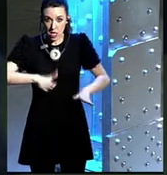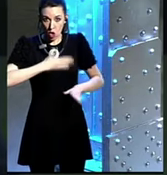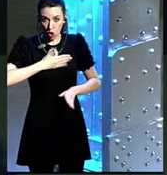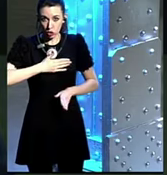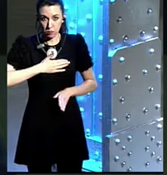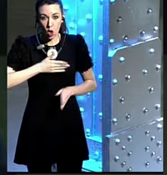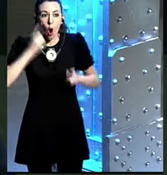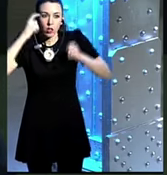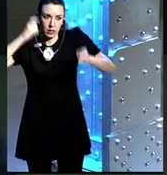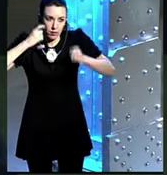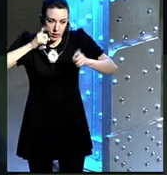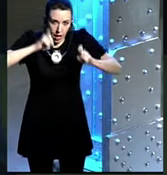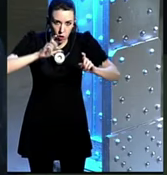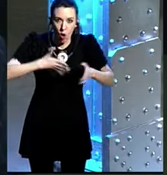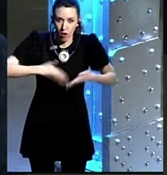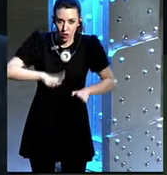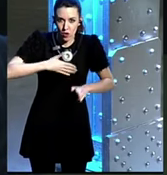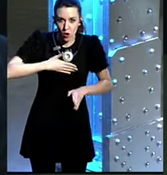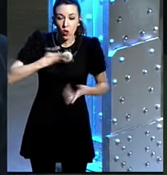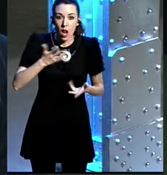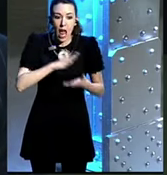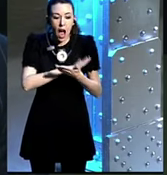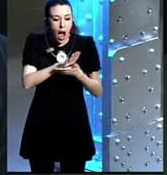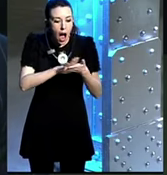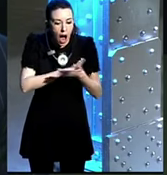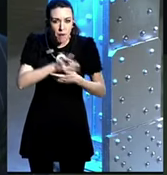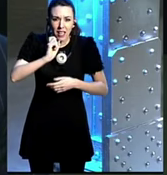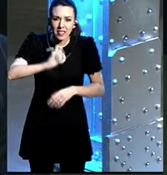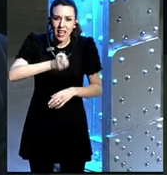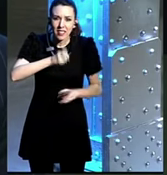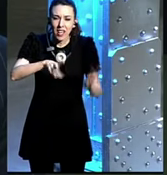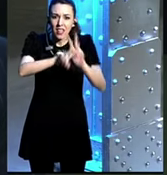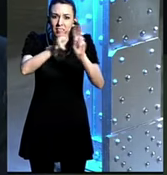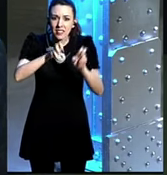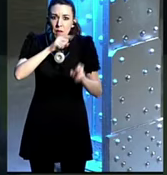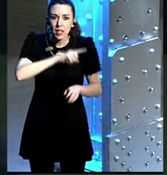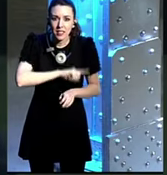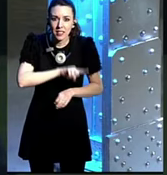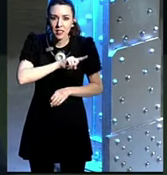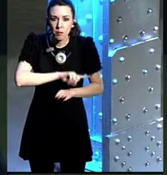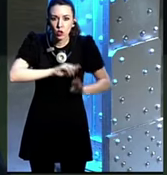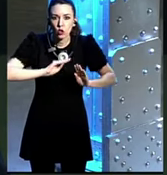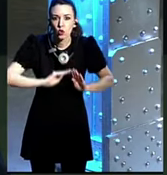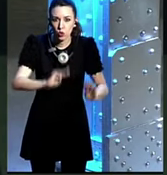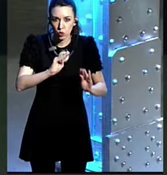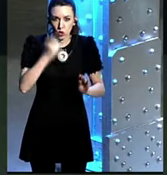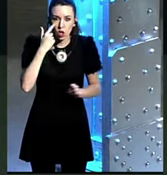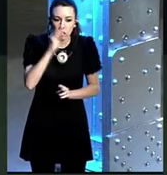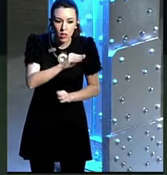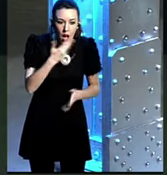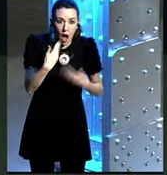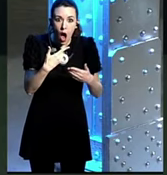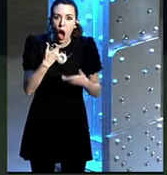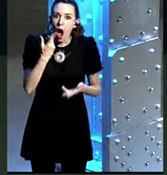hijos, o por lo menos he intentado hacer con mis propios hijos, es hablar con ellos constantemente sobre sobre sus sentimientos. Y a menudo